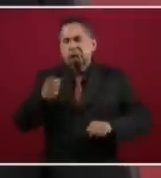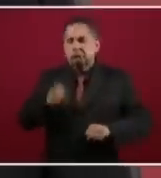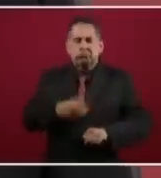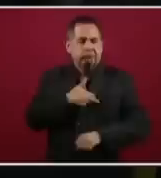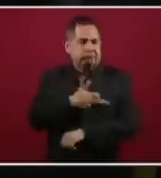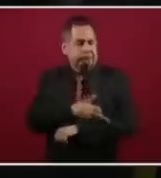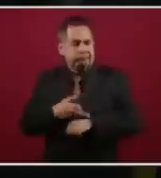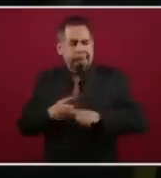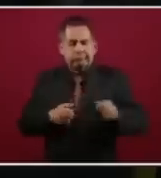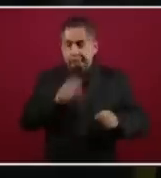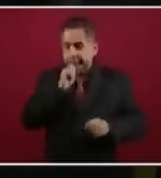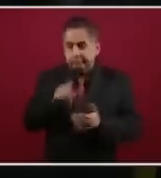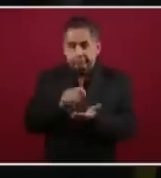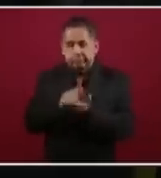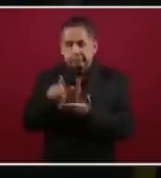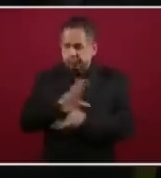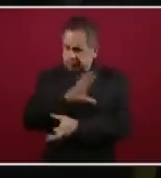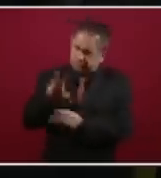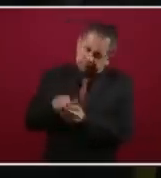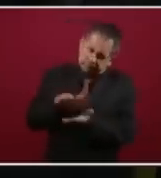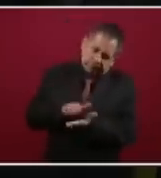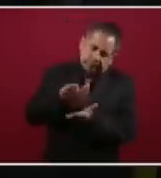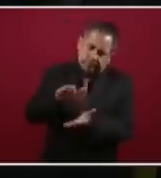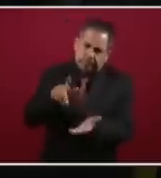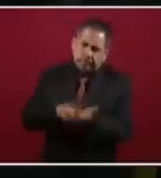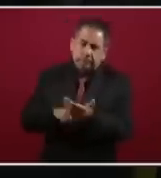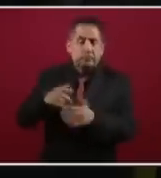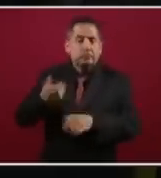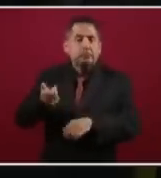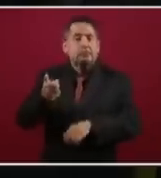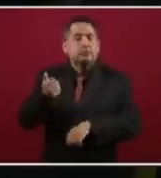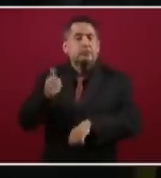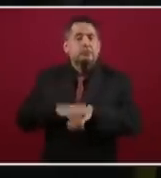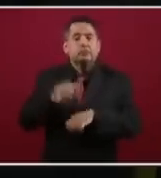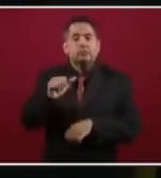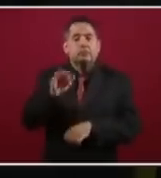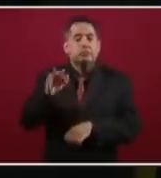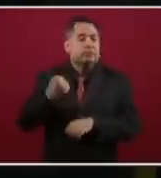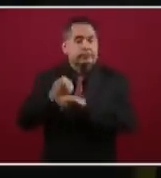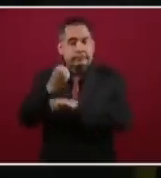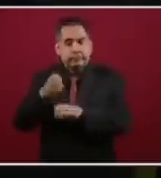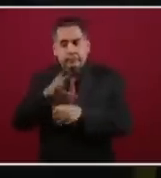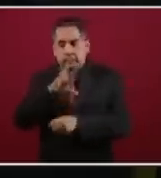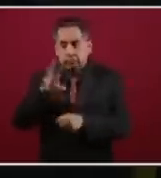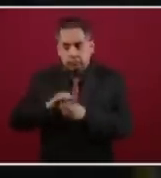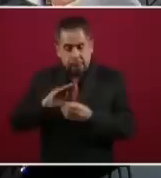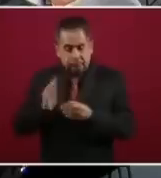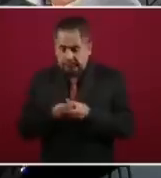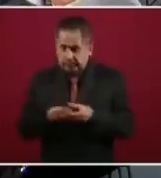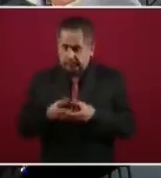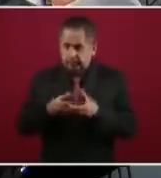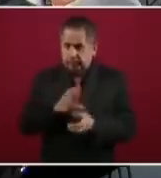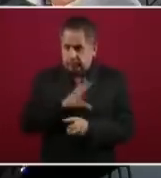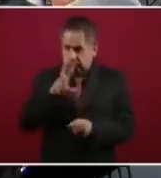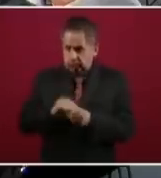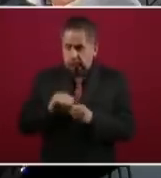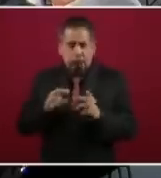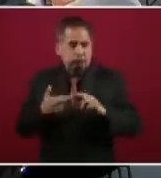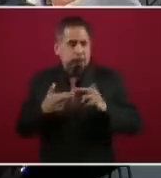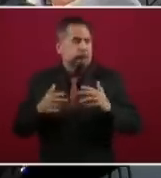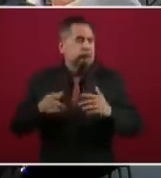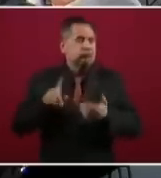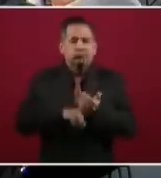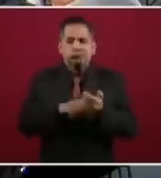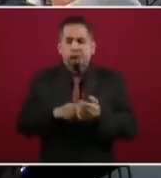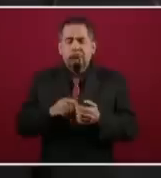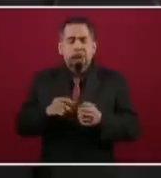mismo también en Tapachula. Le voy a dejar, presentamos ante la Auditoría Superior del Estado un expediente muy completo de la red de